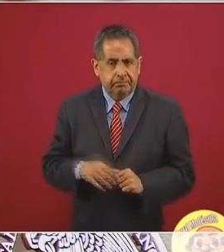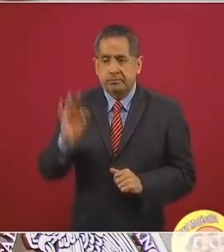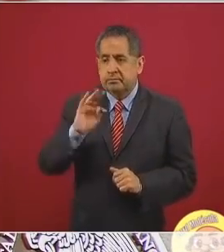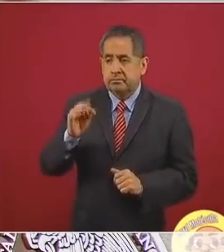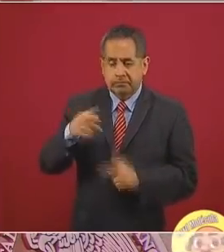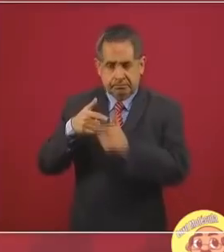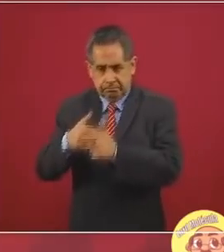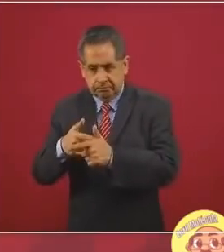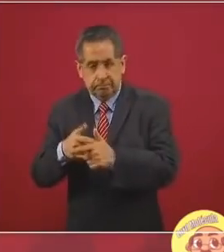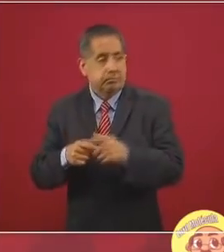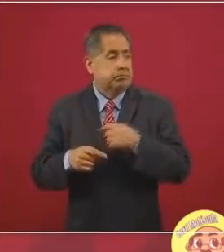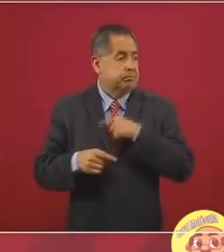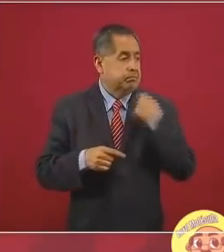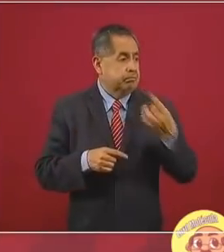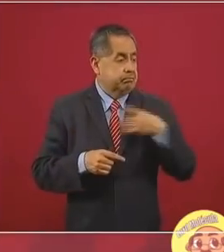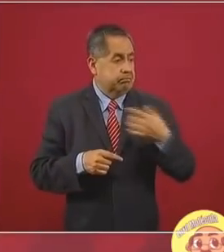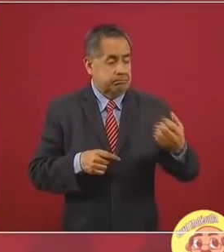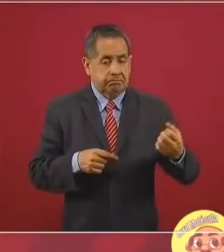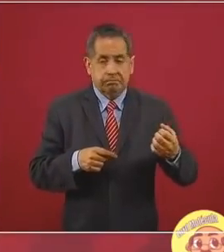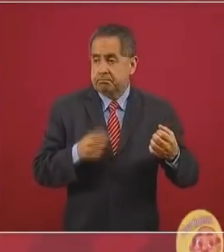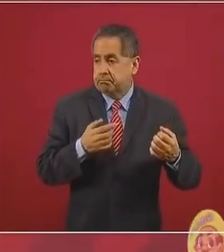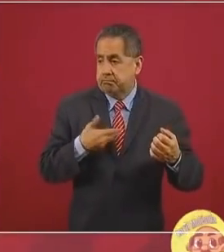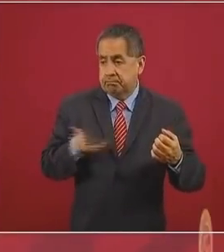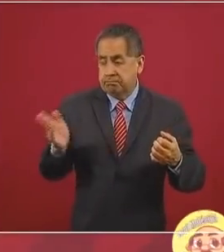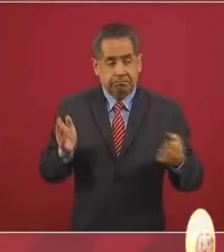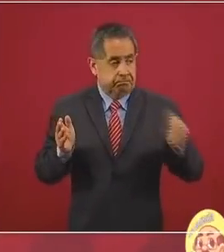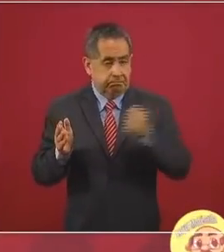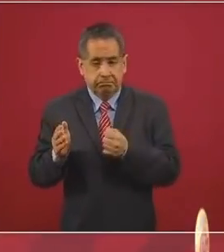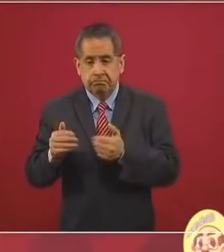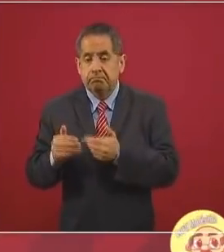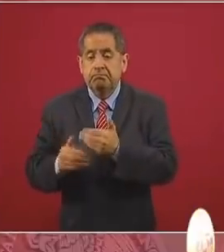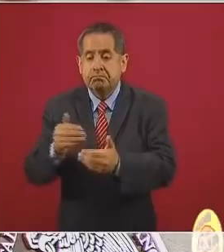perder, que lo avanzado